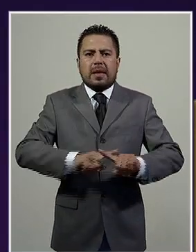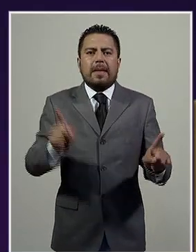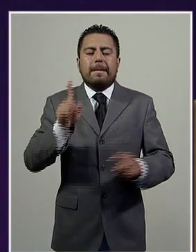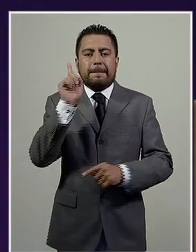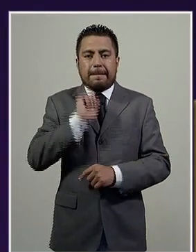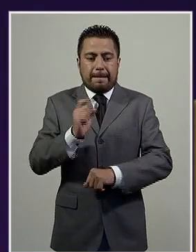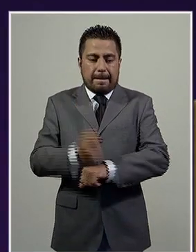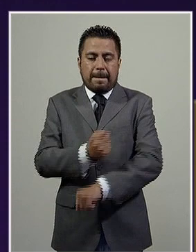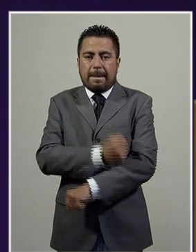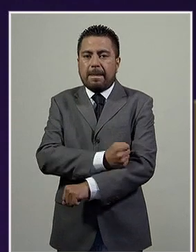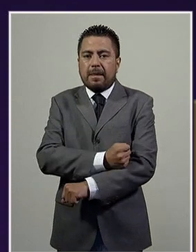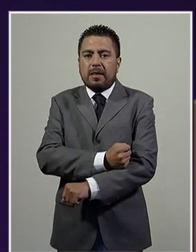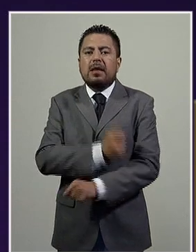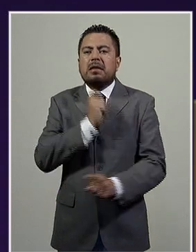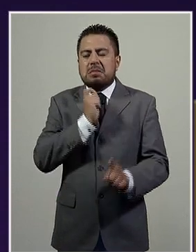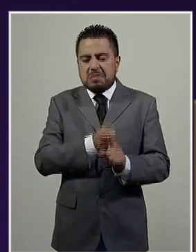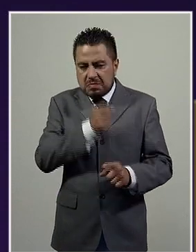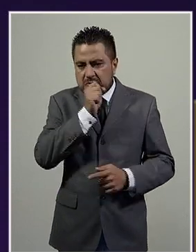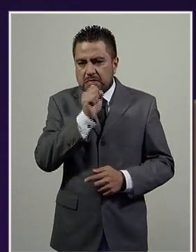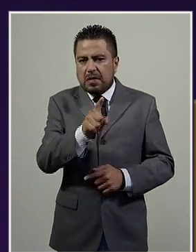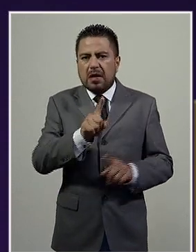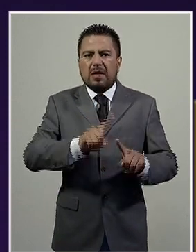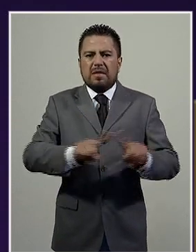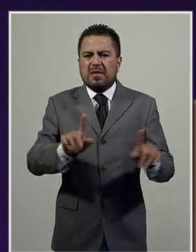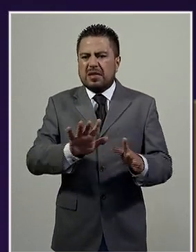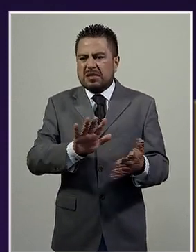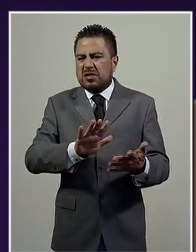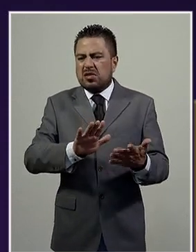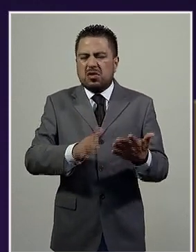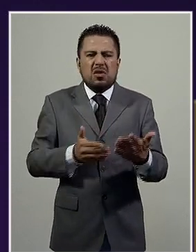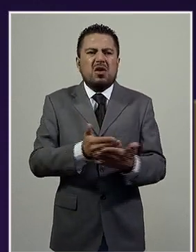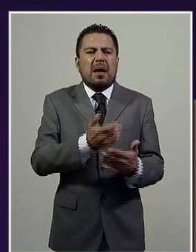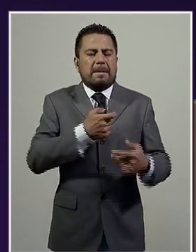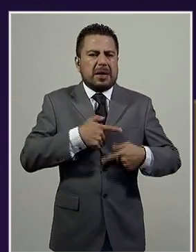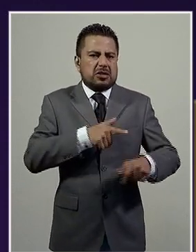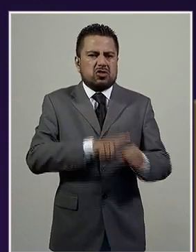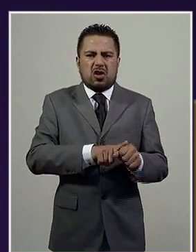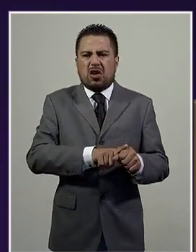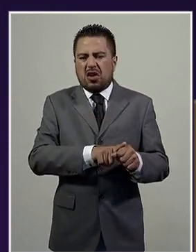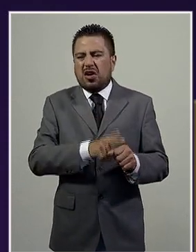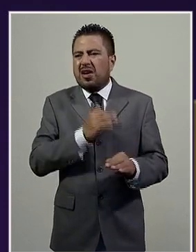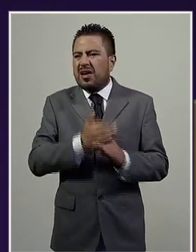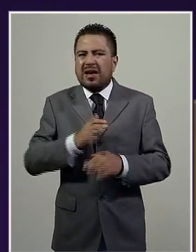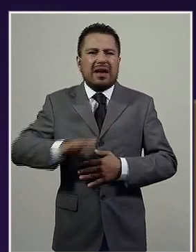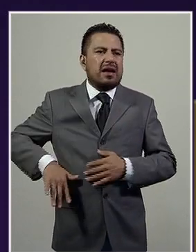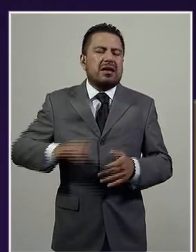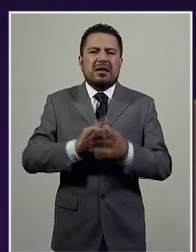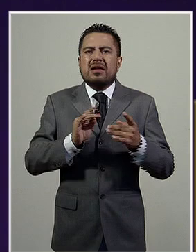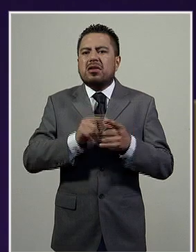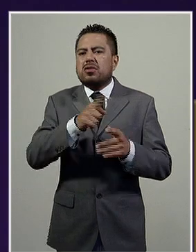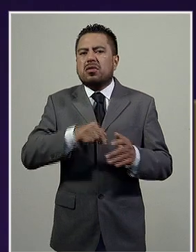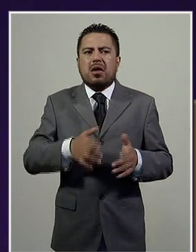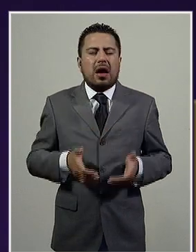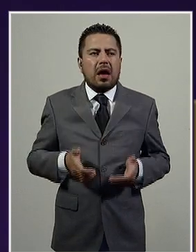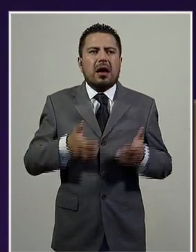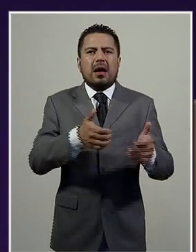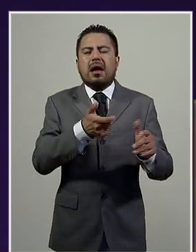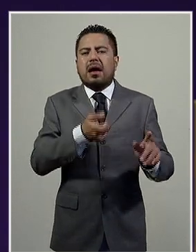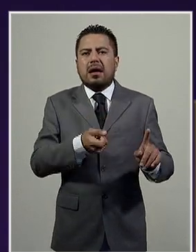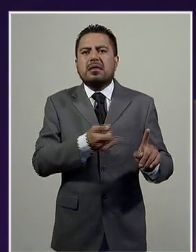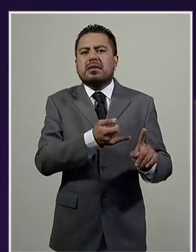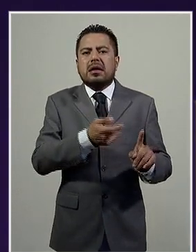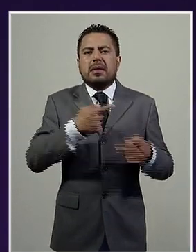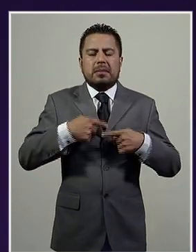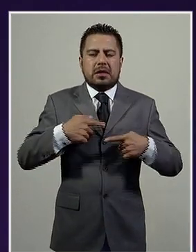ser mujer con tatuajes, pues también, ¿no? Totalmente la invasión del espacio personal, ¿no? Lo que platicábamos respecto a que vas por la calle y